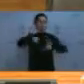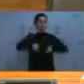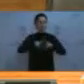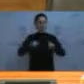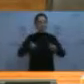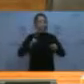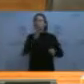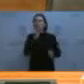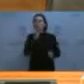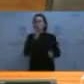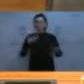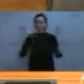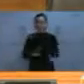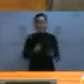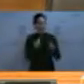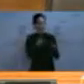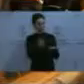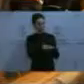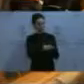consejero, tiene la palabra.